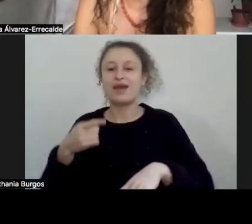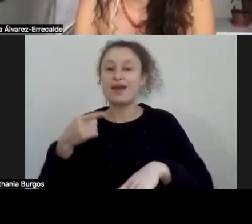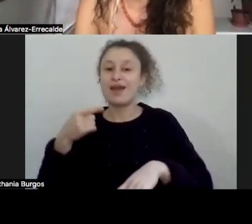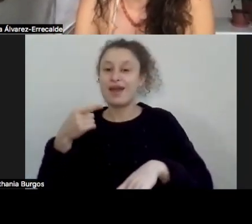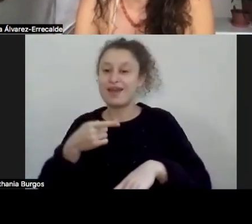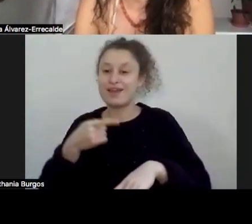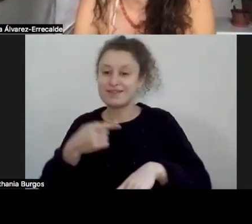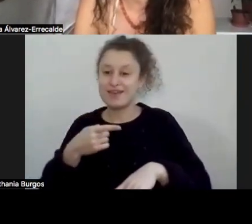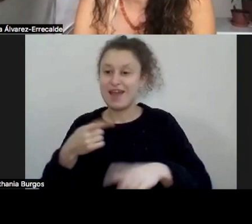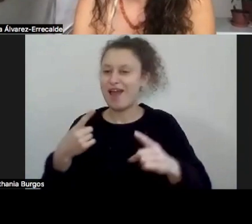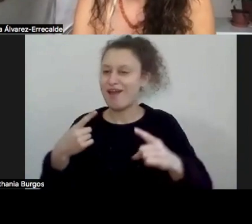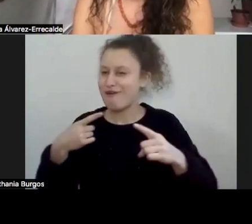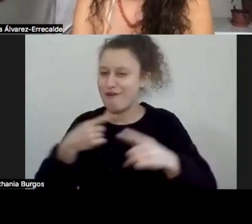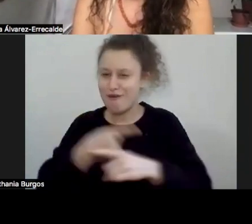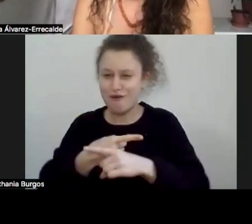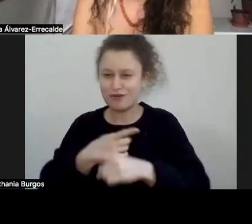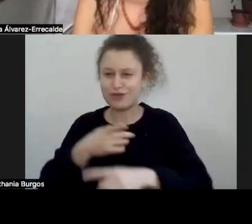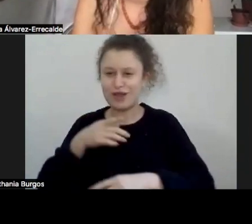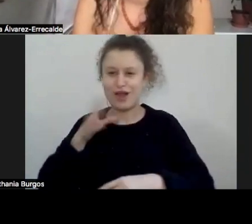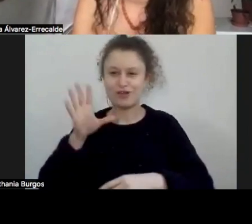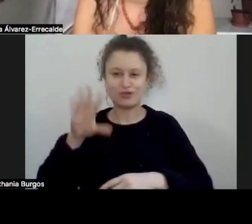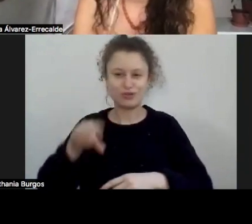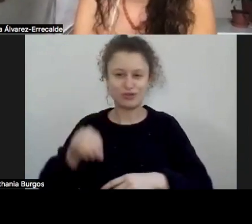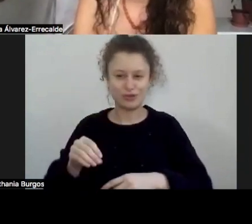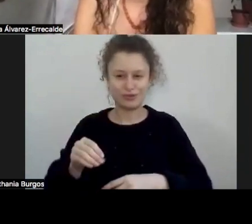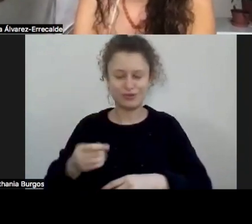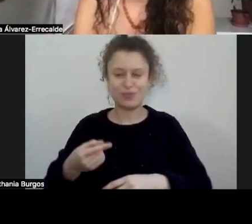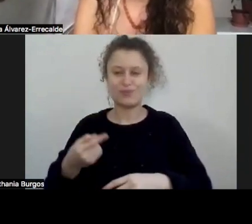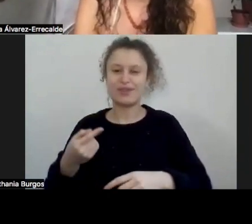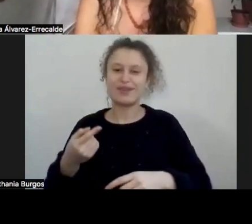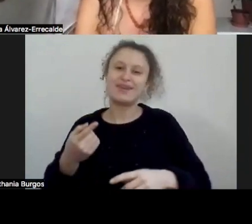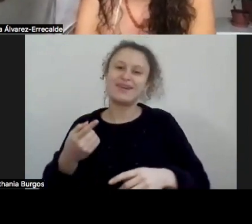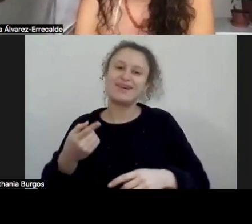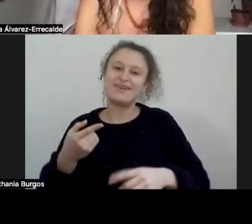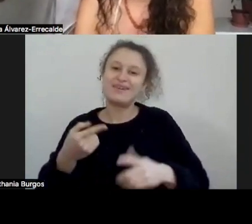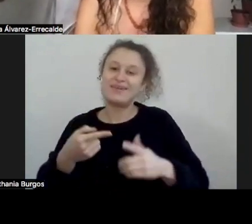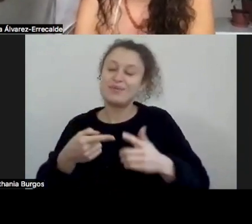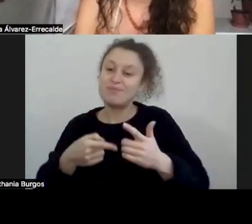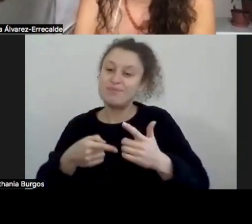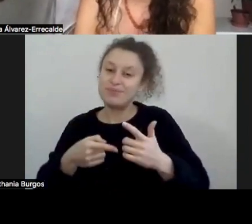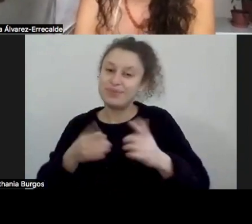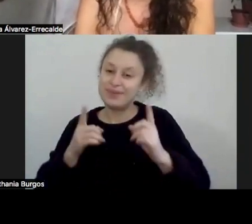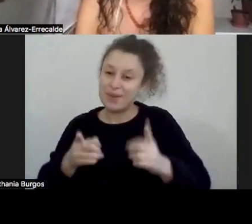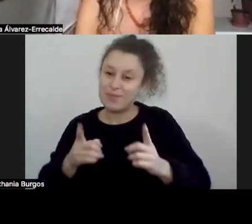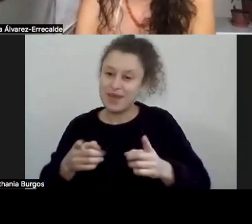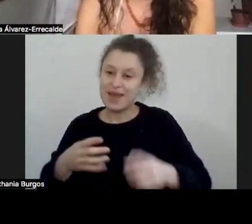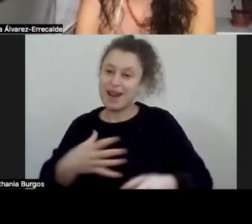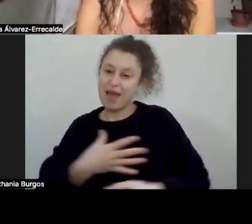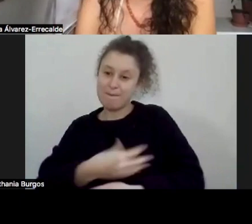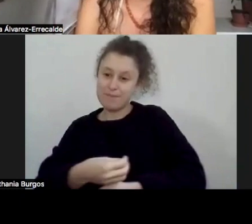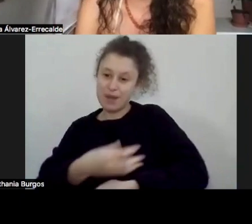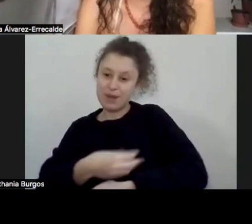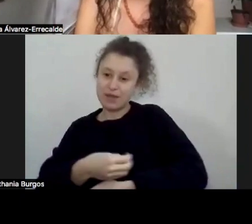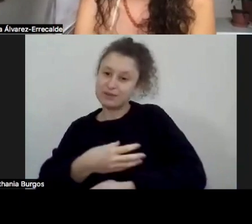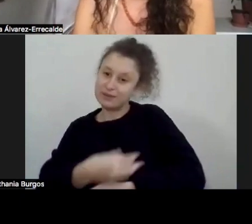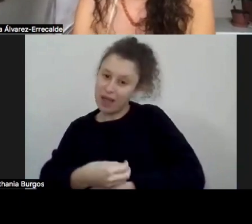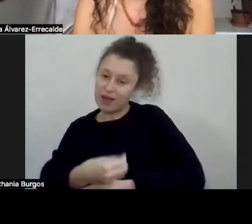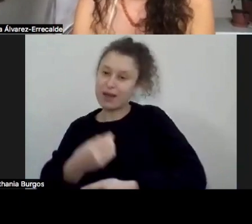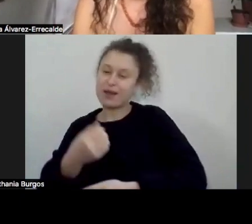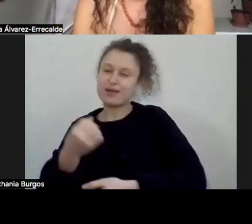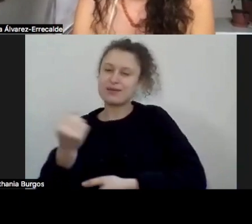necesita ayuda para poder cuidar, pero lo hace. Y esto es placer para ella, para su